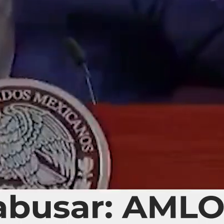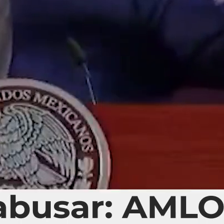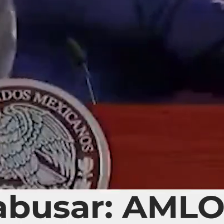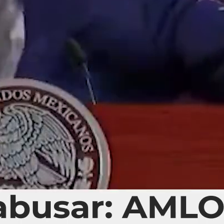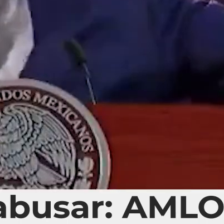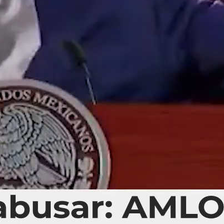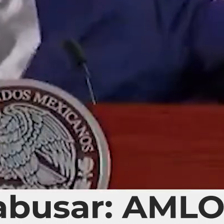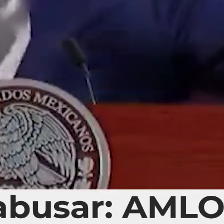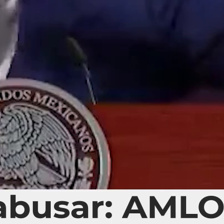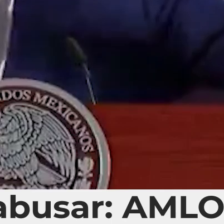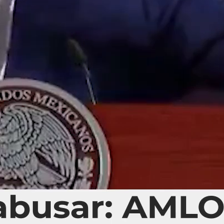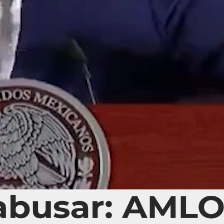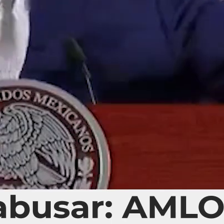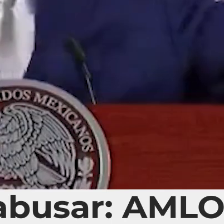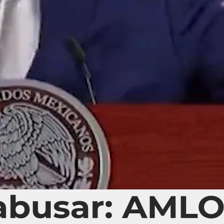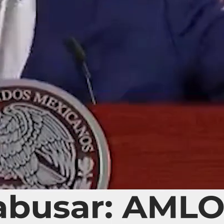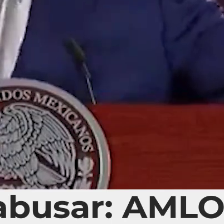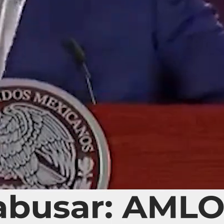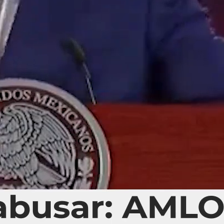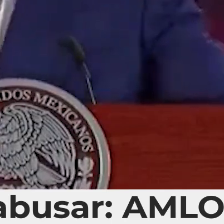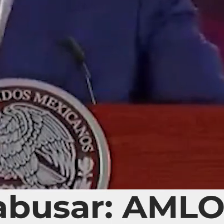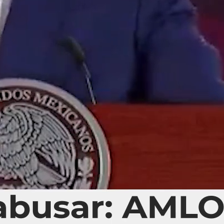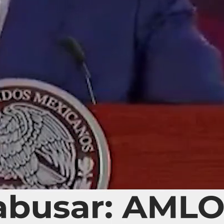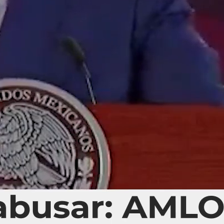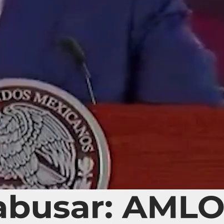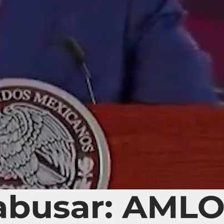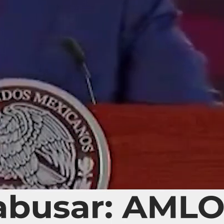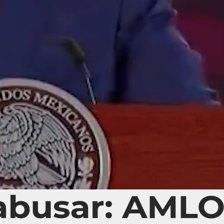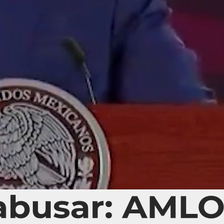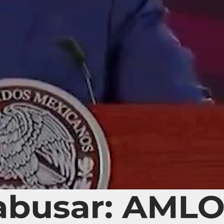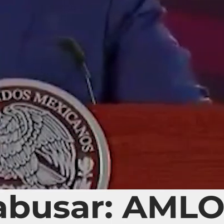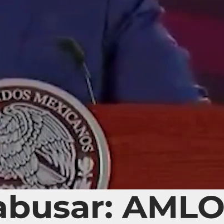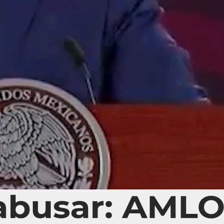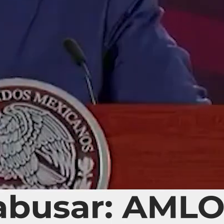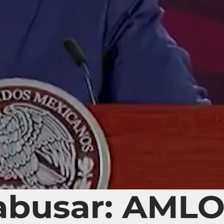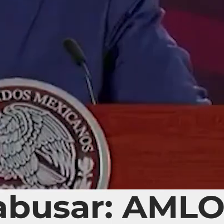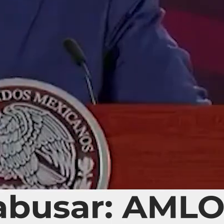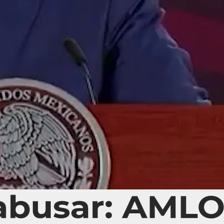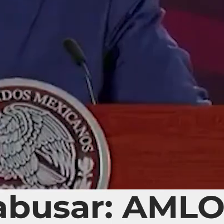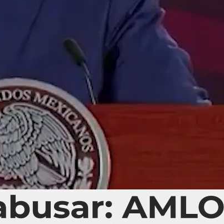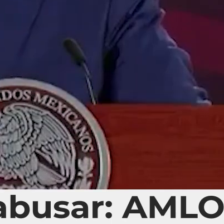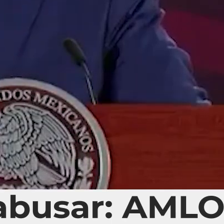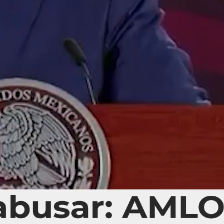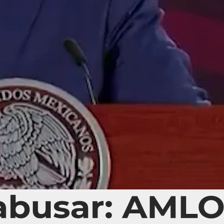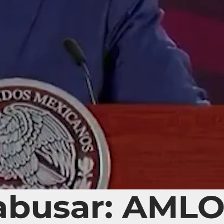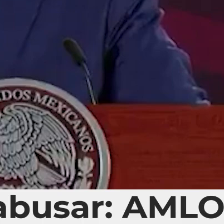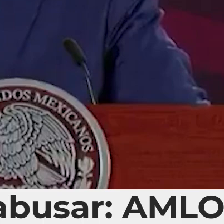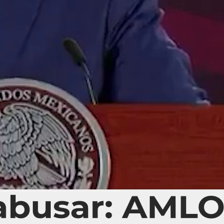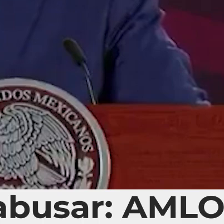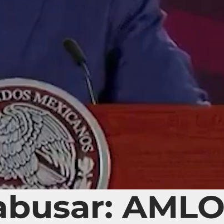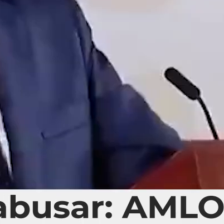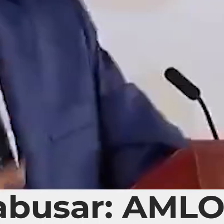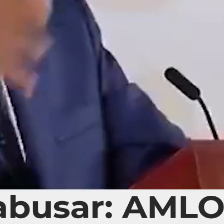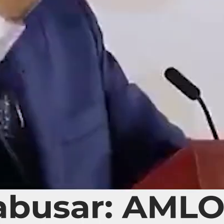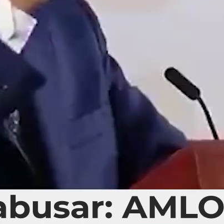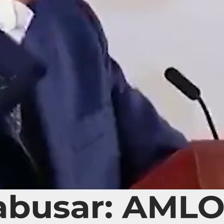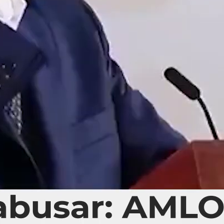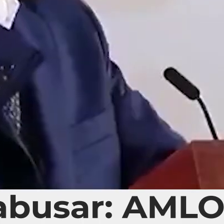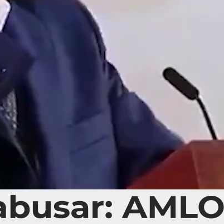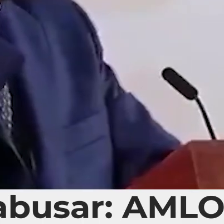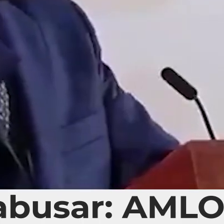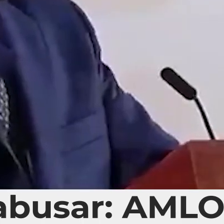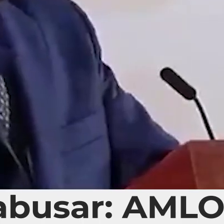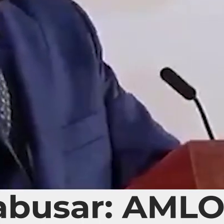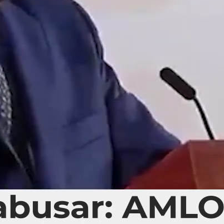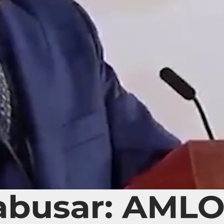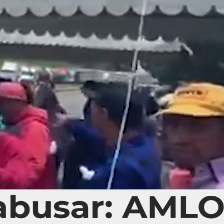justas según avalúos, pero no más. Este bloqueo afecta a 100.000 transportistas, con pérdidas diarias de